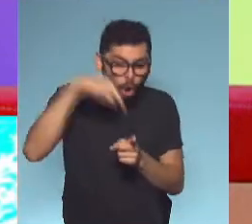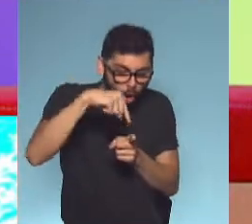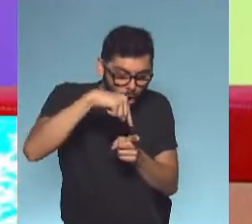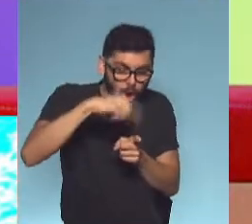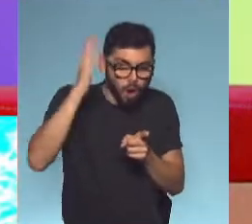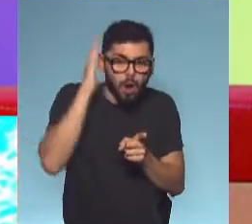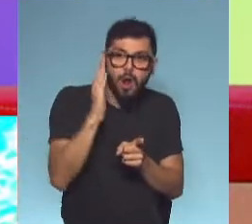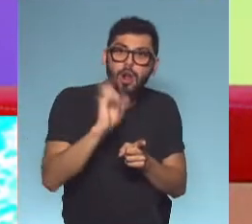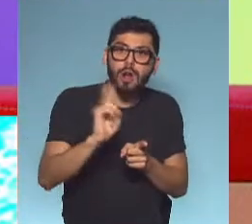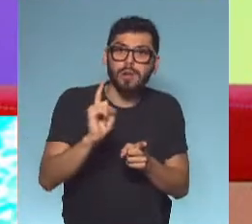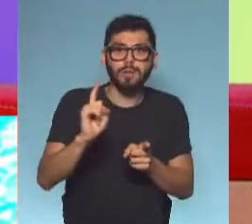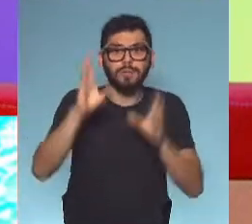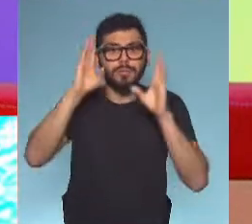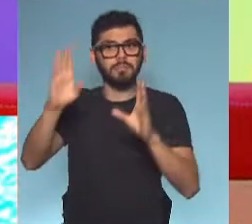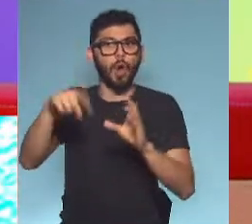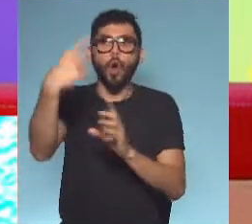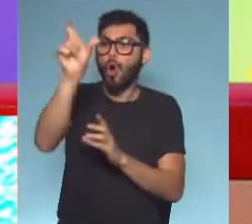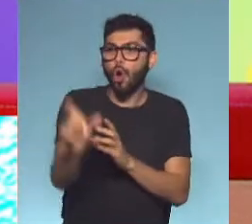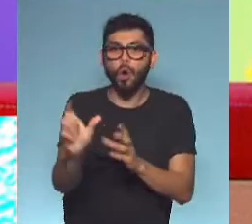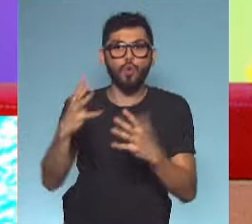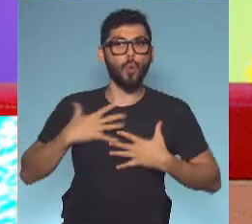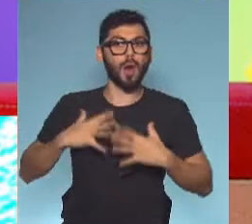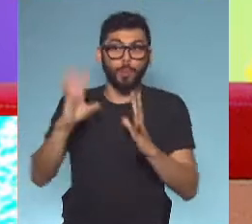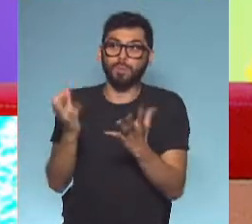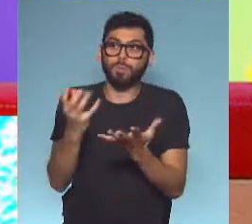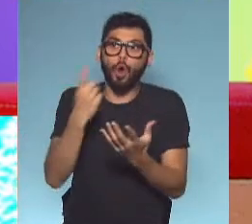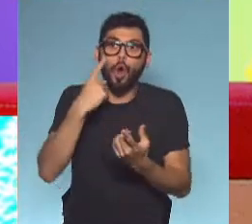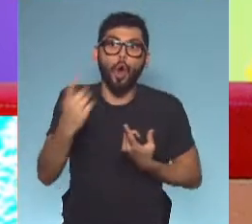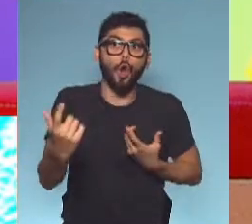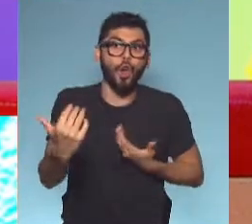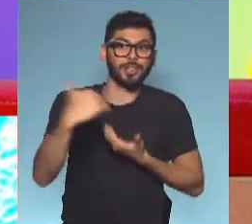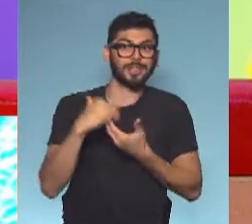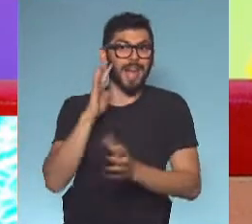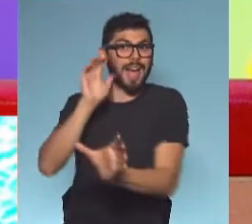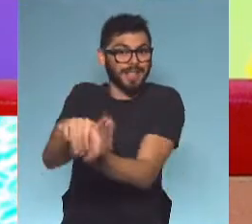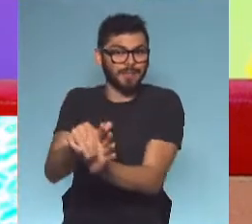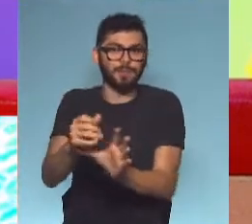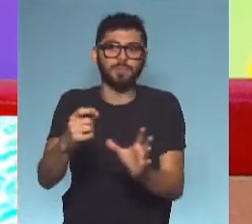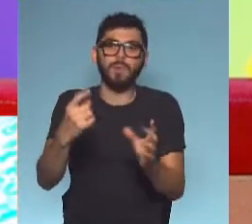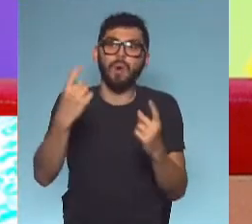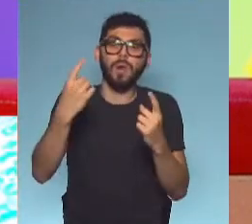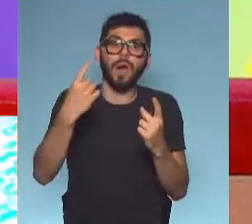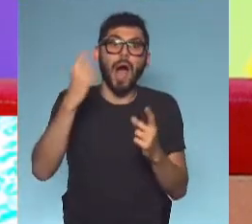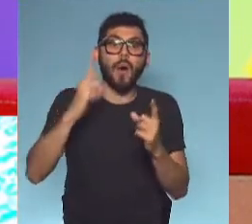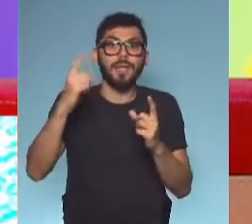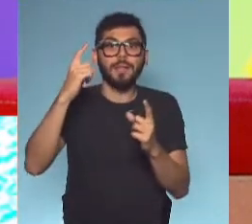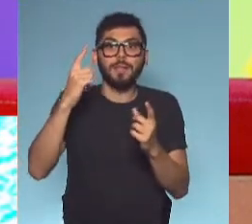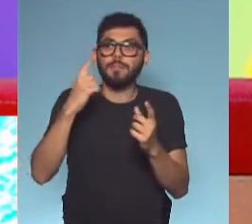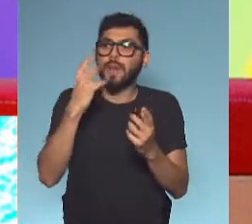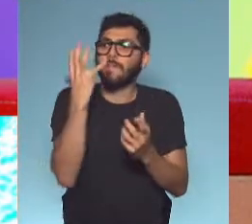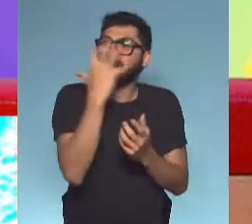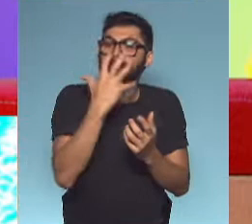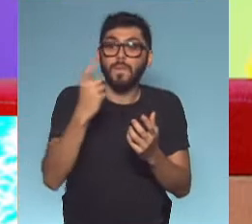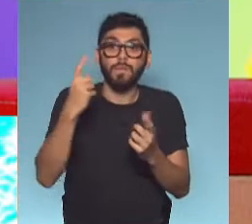del tamaño, porque a veces saca el foco de realmente poder explorarse y sacar esos tabúes, y que por eso se pierde también a veces el placer por